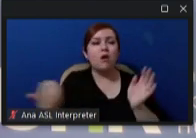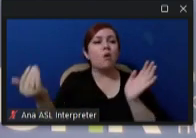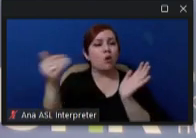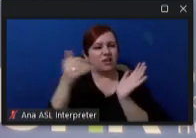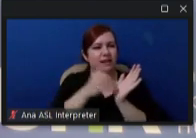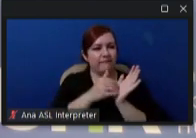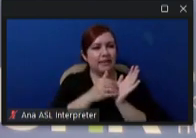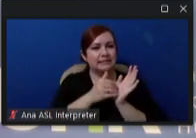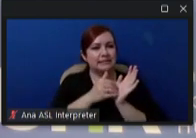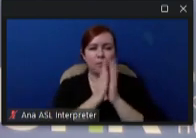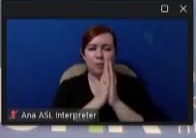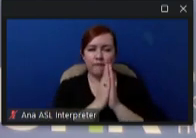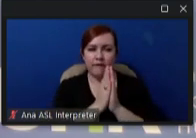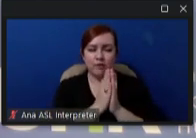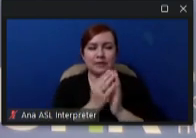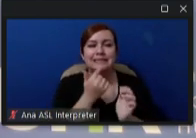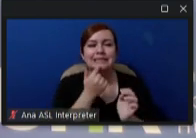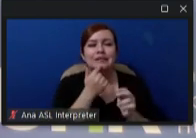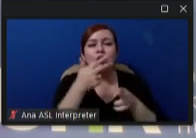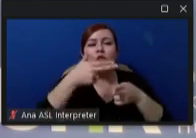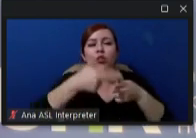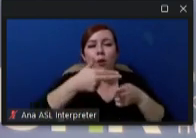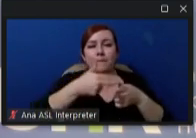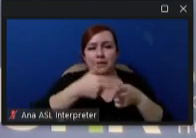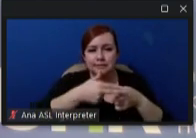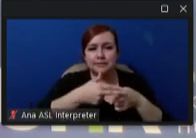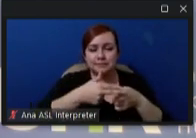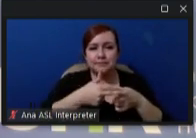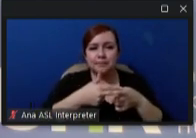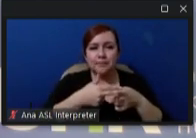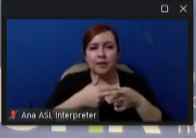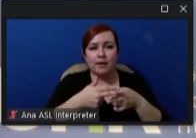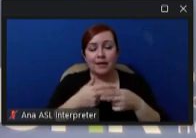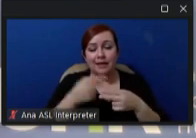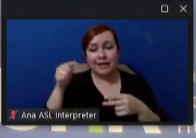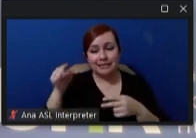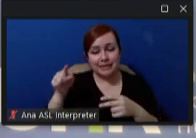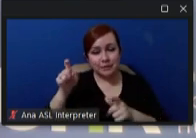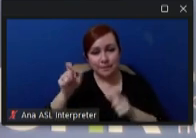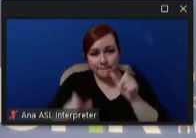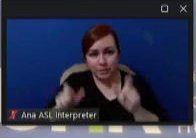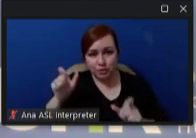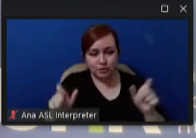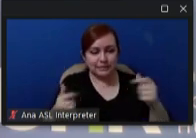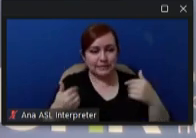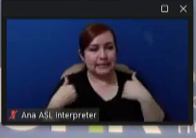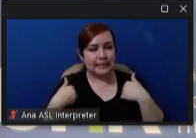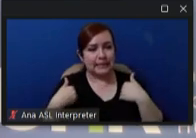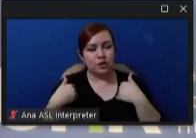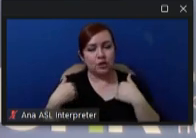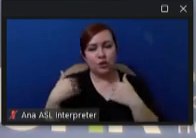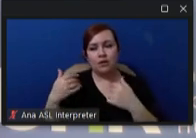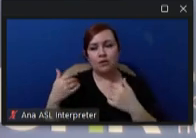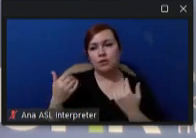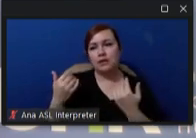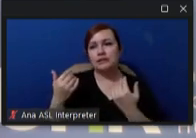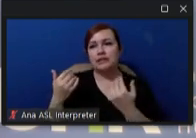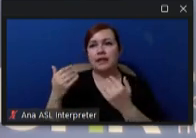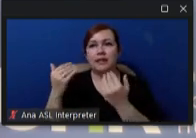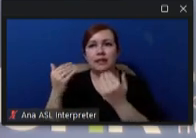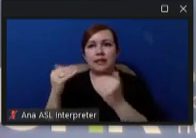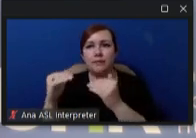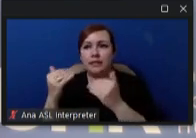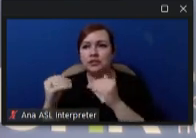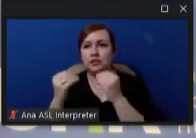de manera que estas personas que tienen una limitación visual o